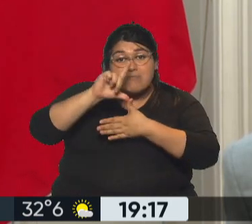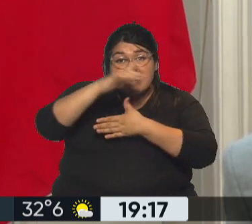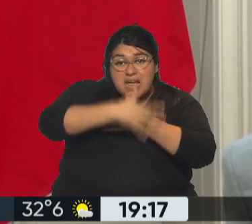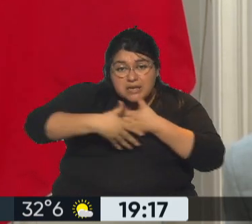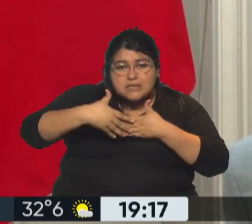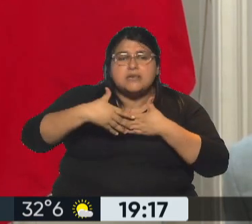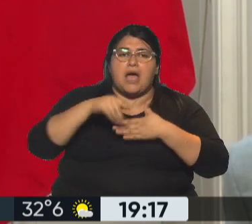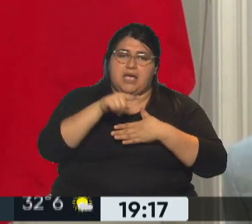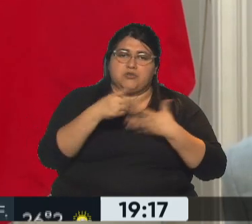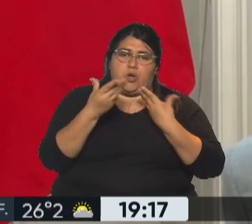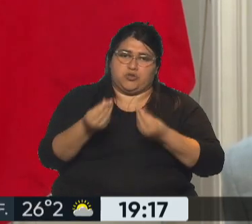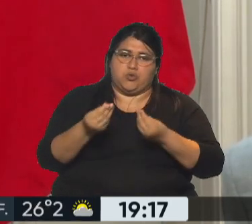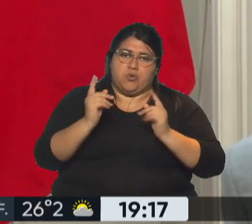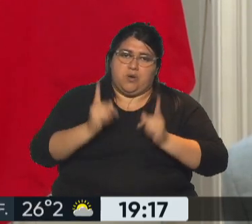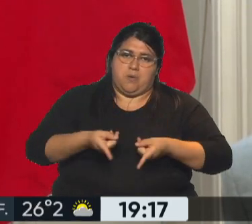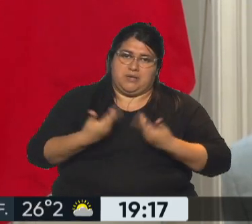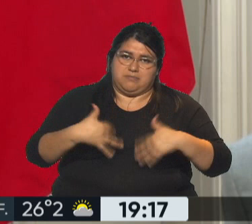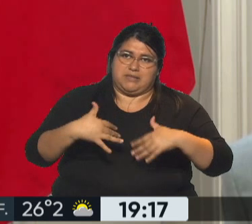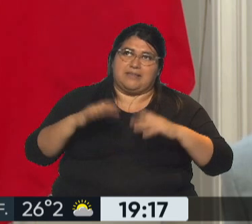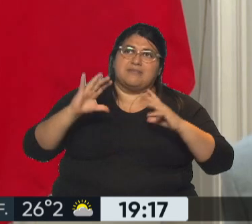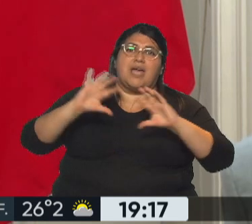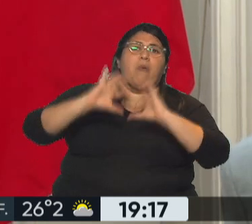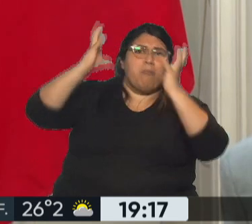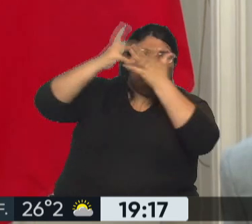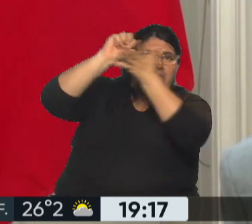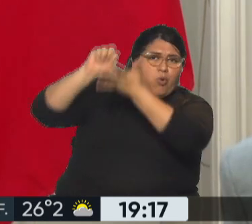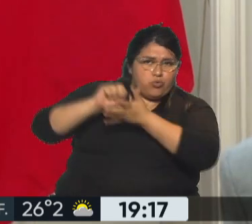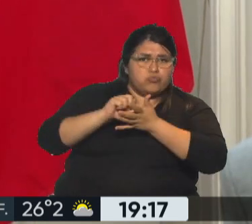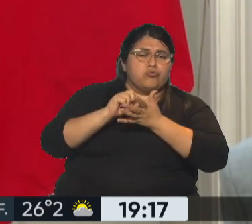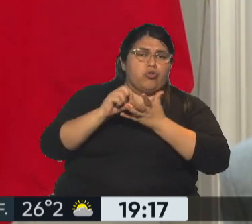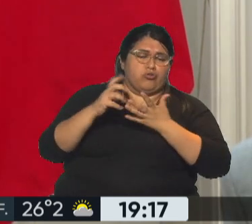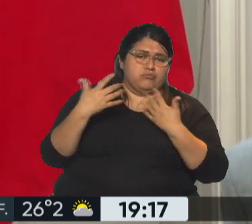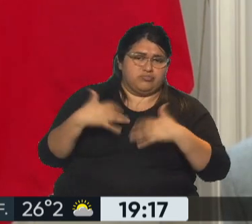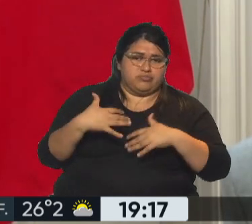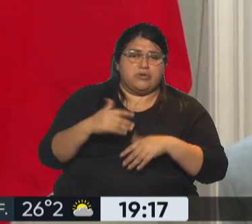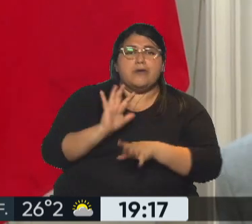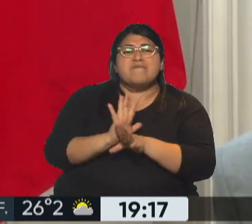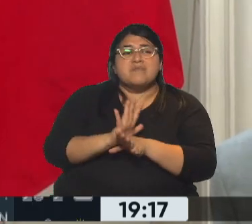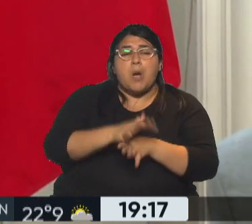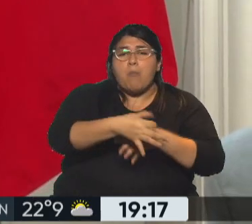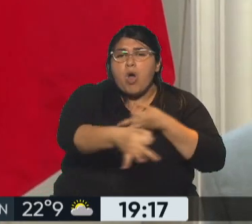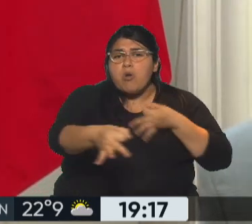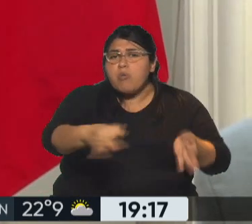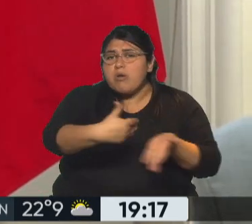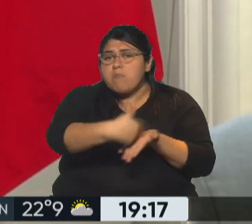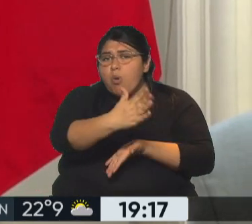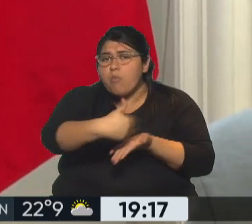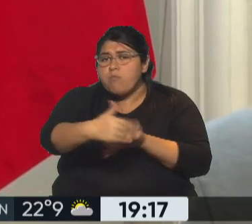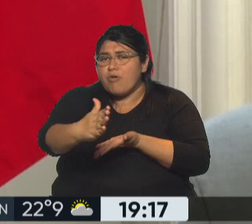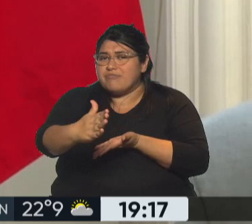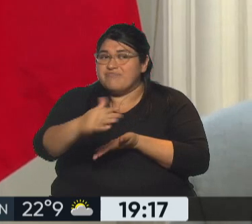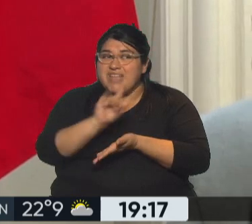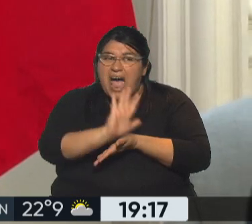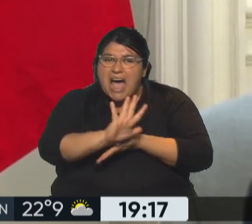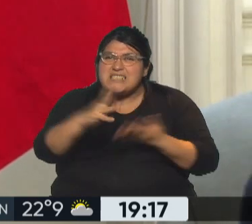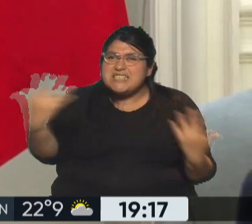mucho, y para el mundo también, porque la verdad es que marginar a los pueblos no es un buen camino para integrar un